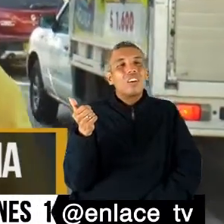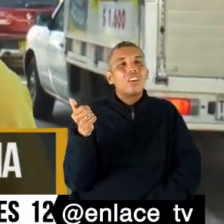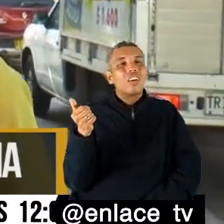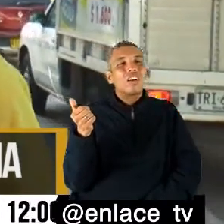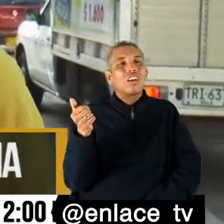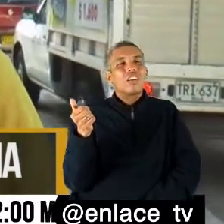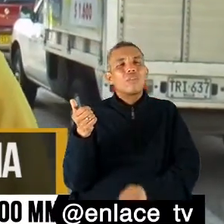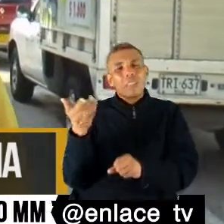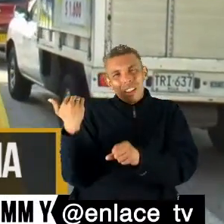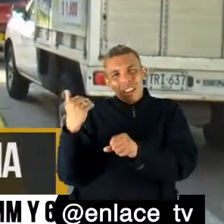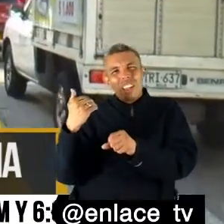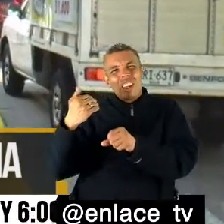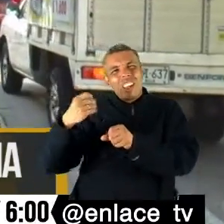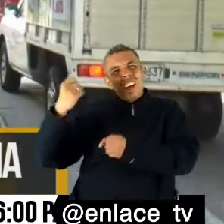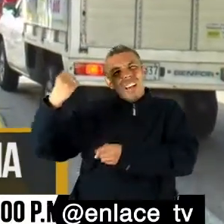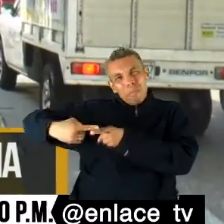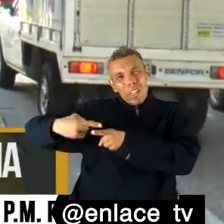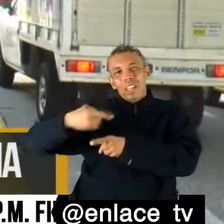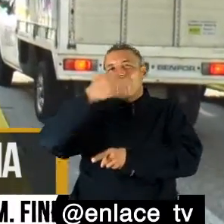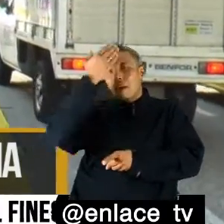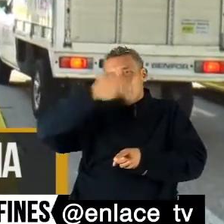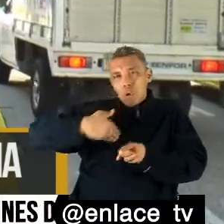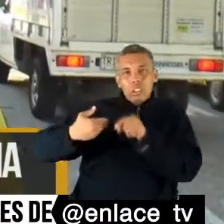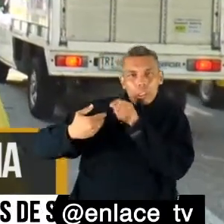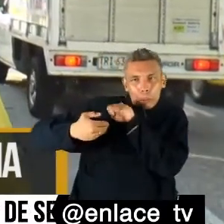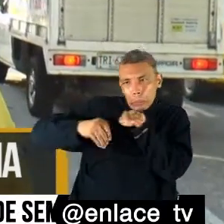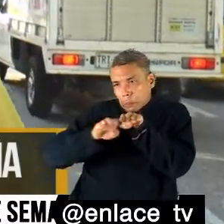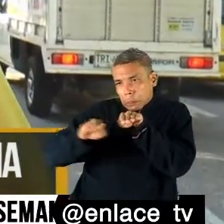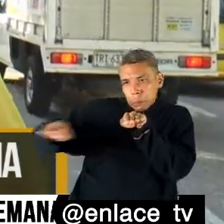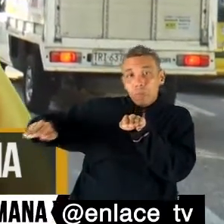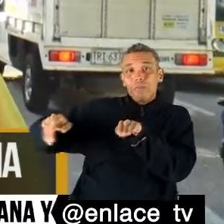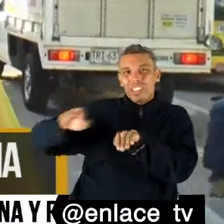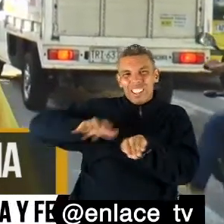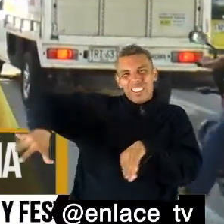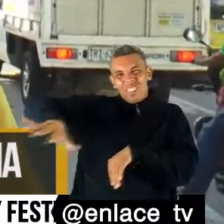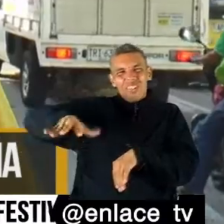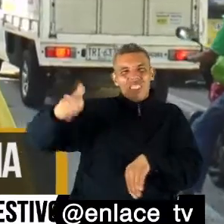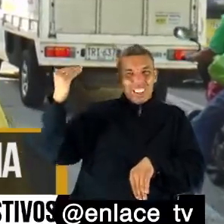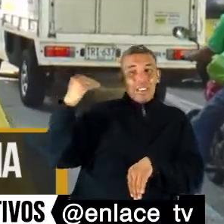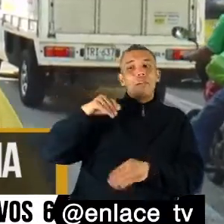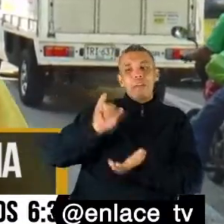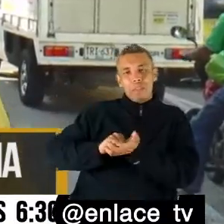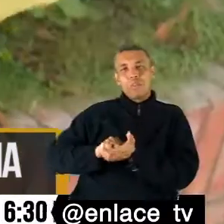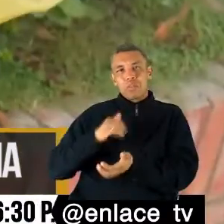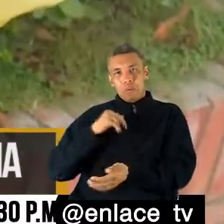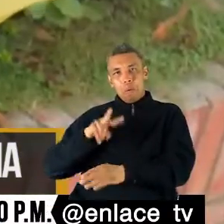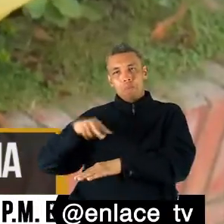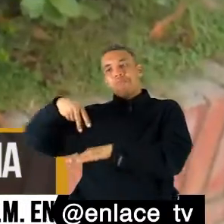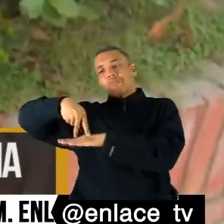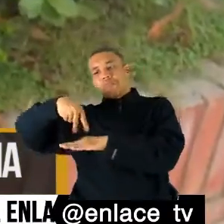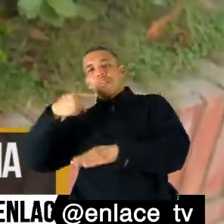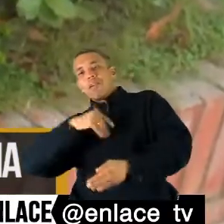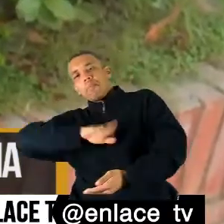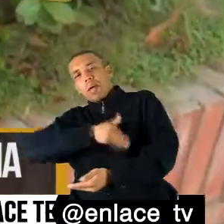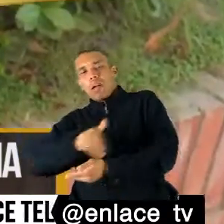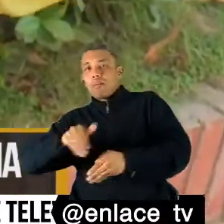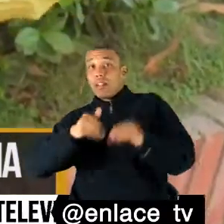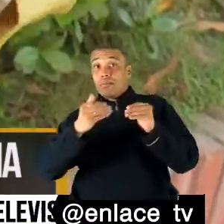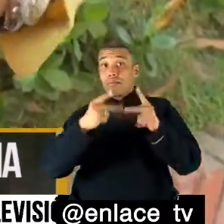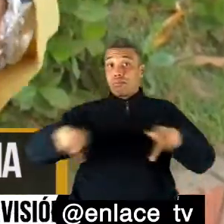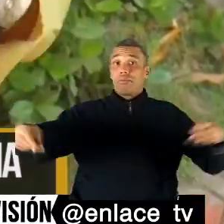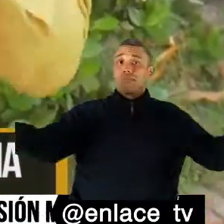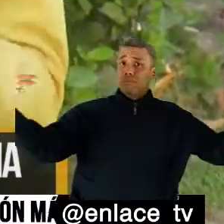de buses. Ahí estaremos a las 7 en punto de la noche en la cita. Así que no solamente invito a los jóvenes, invito también a los niños, damas, caballeros, a